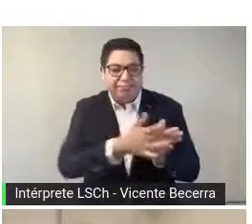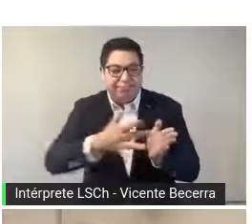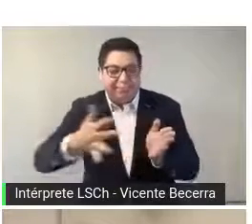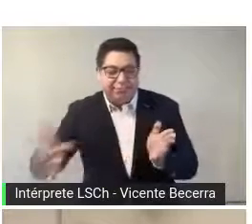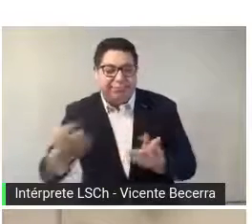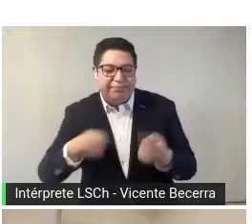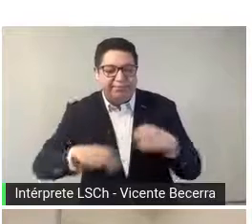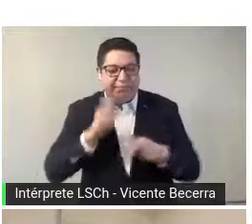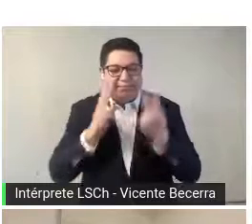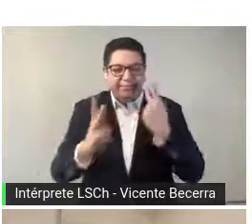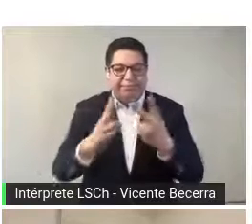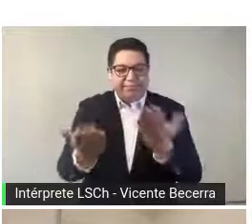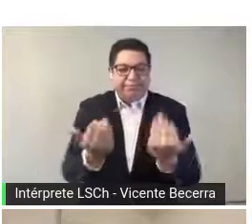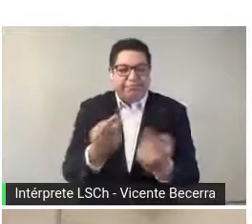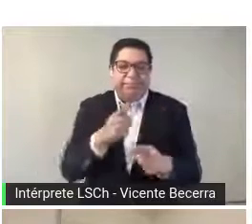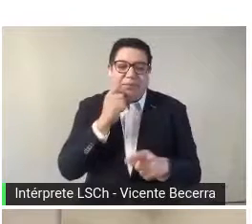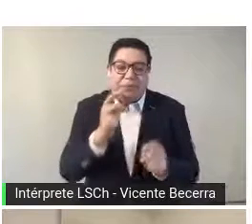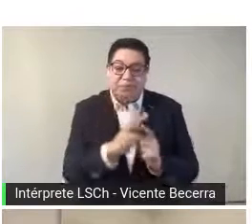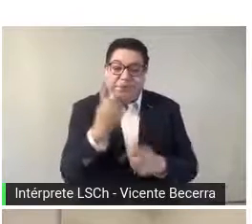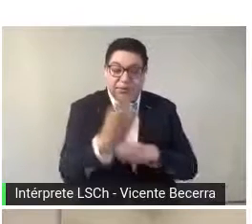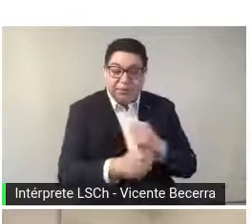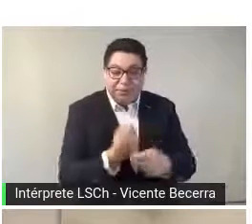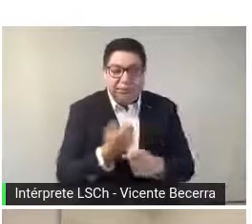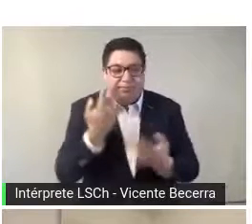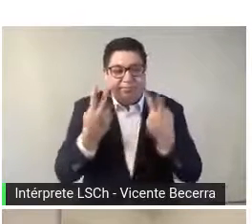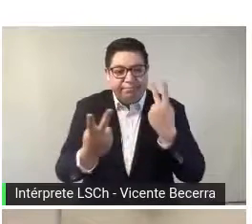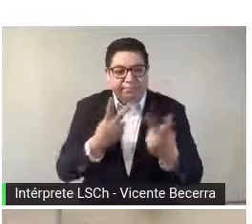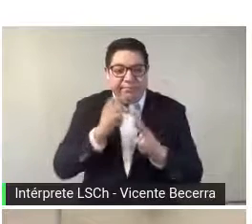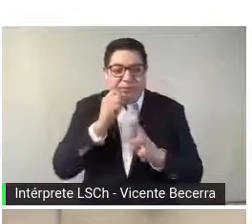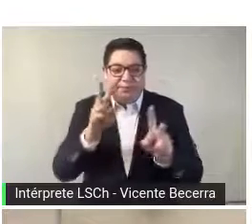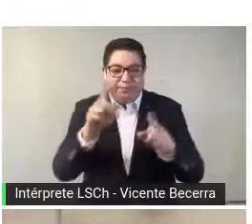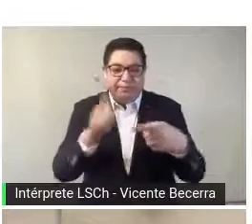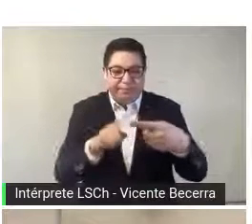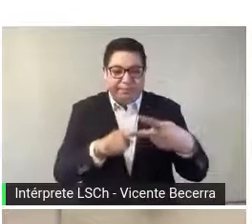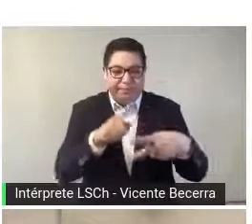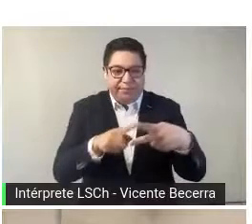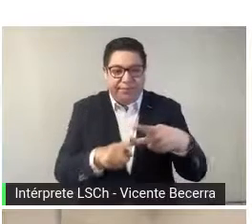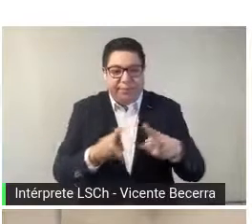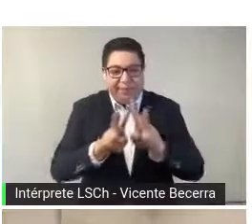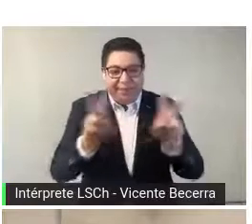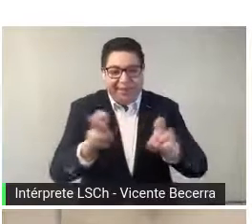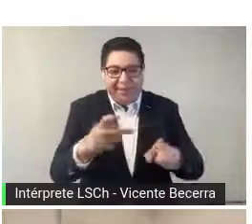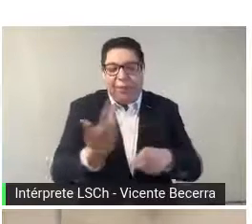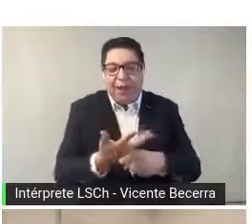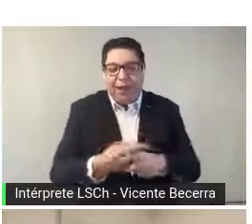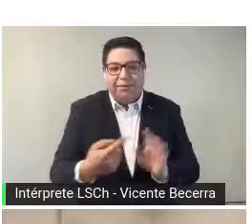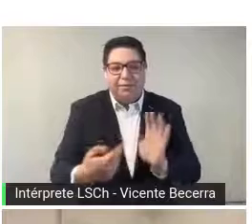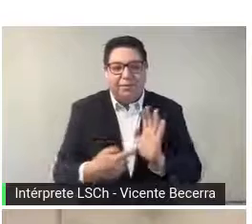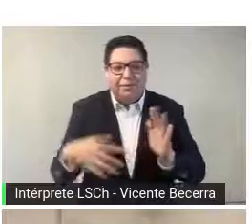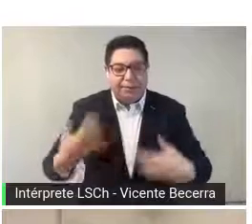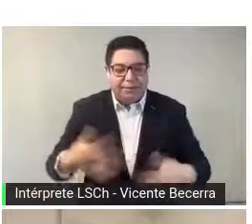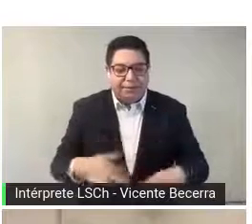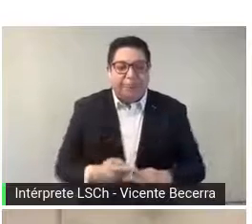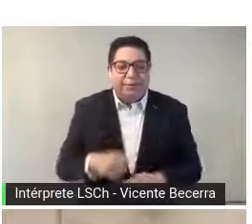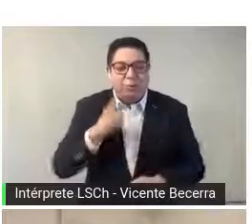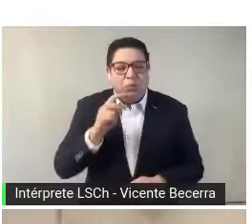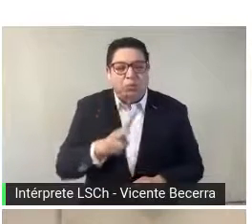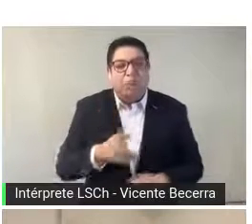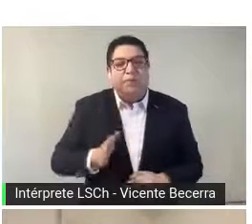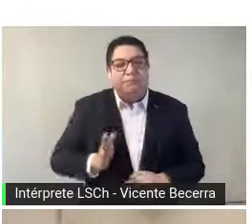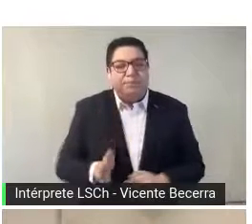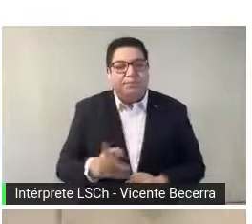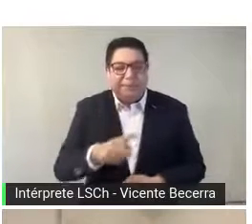visto enfrentados durante estos 2 años, es a dos cosas que han sido bien